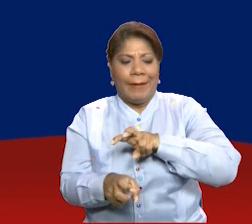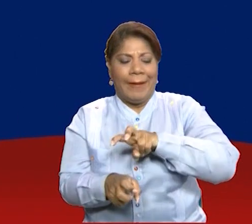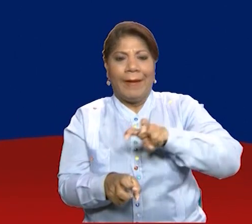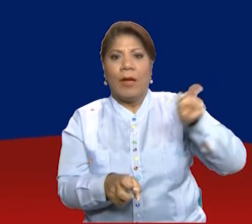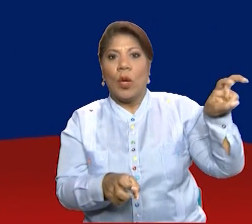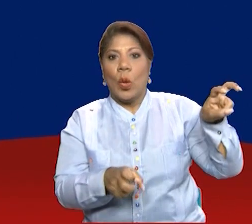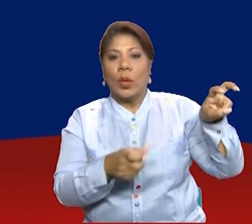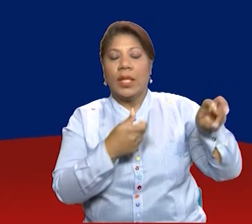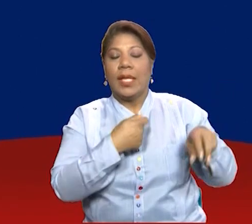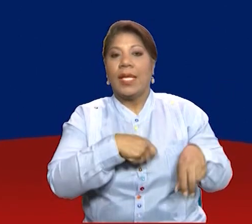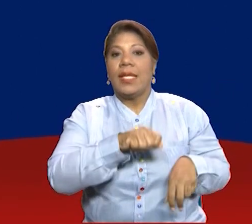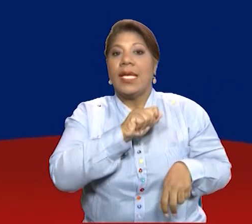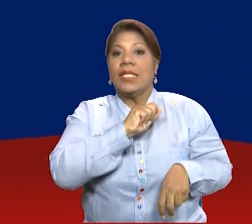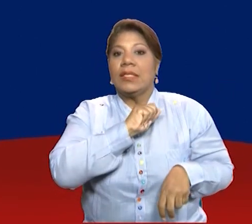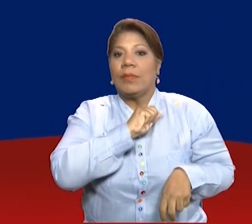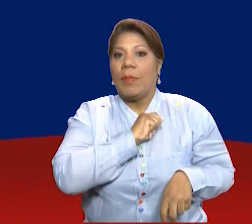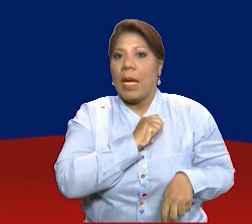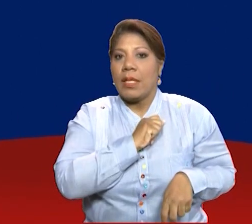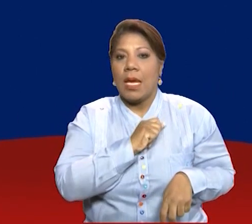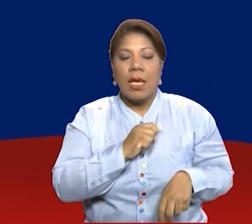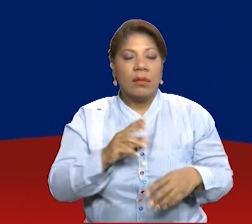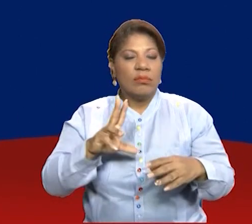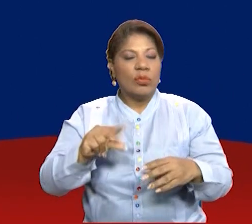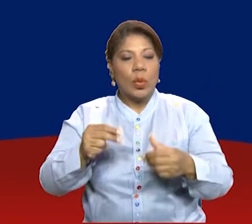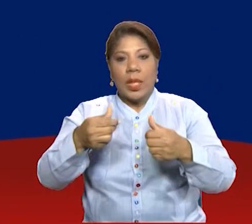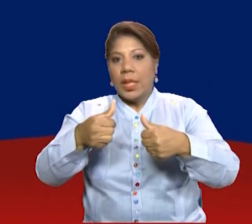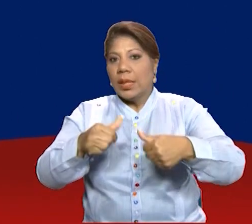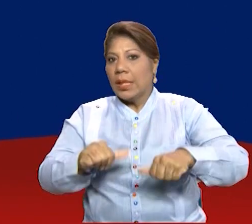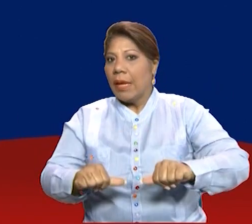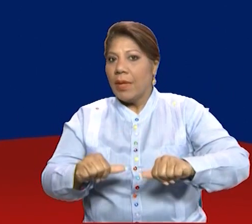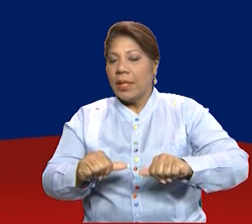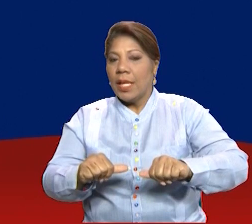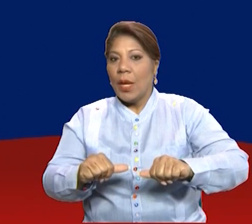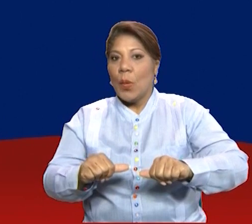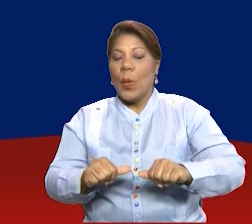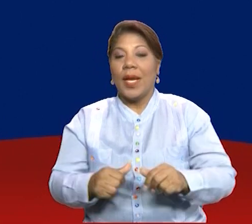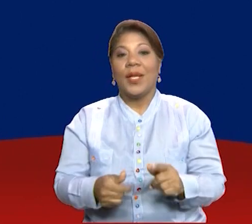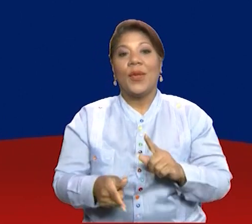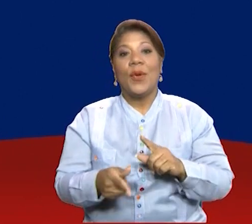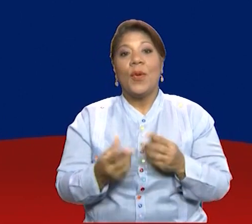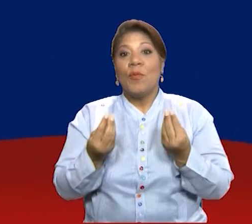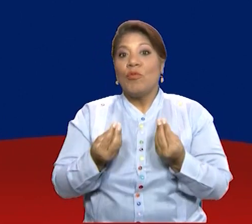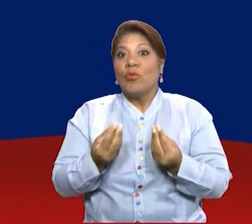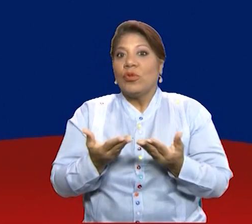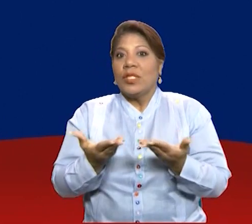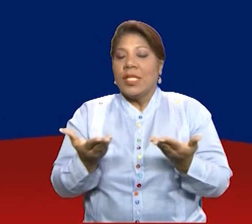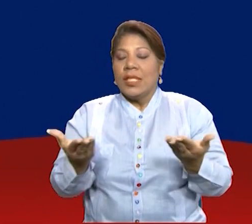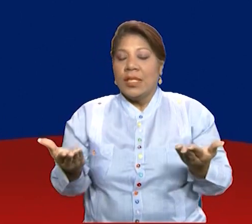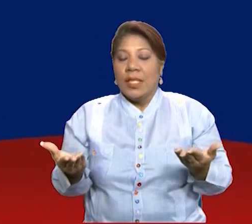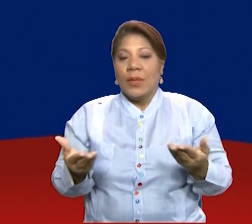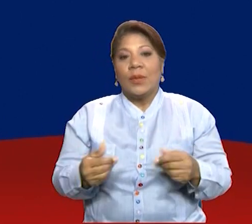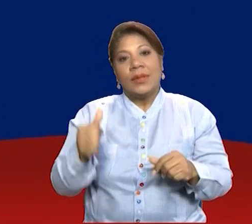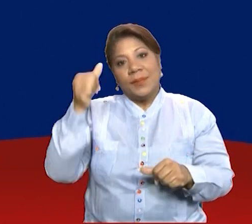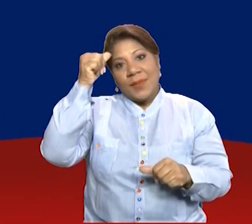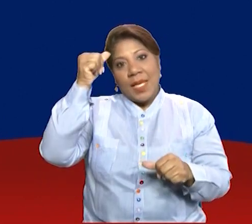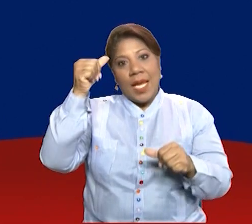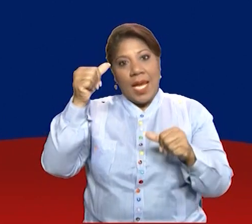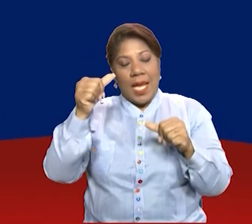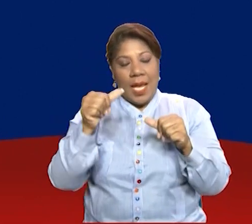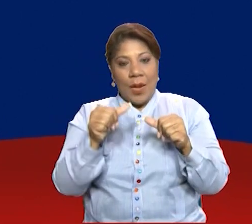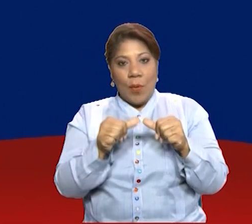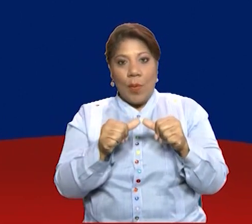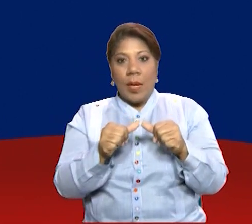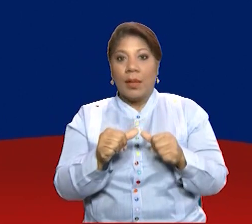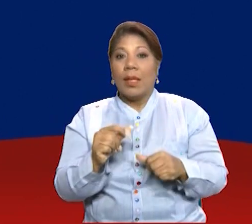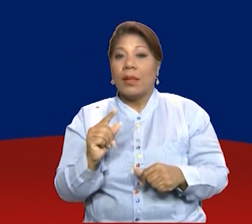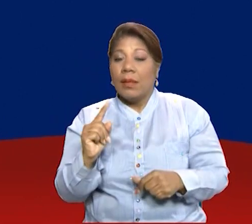era, chicos? Era el gobierno de España. Recuerden que nosotros fuimos colonizados, chicos, por